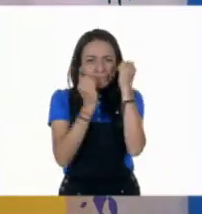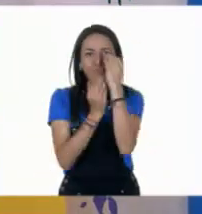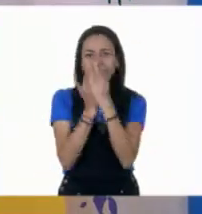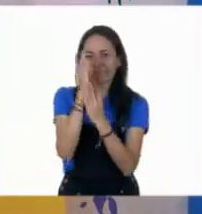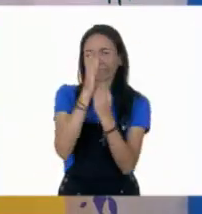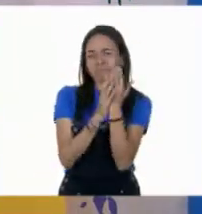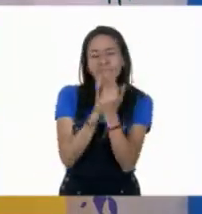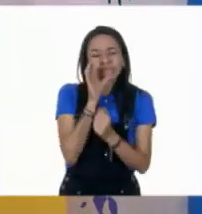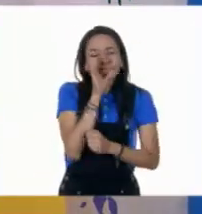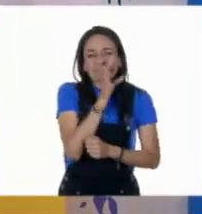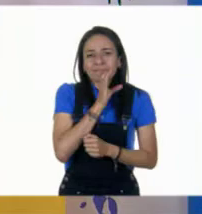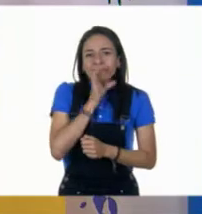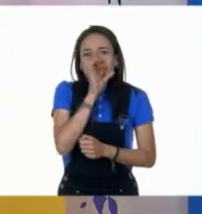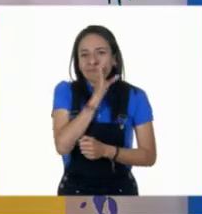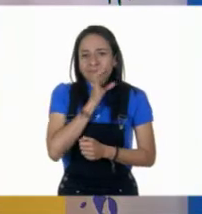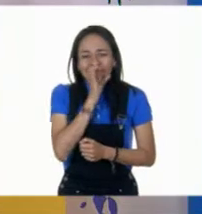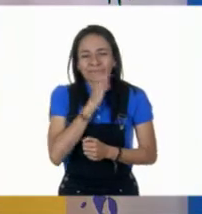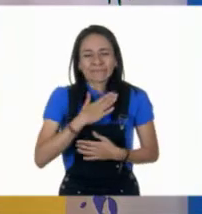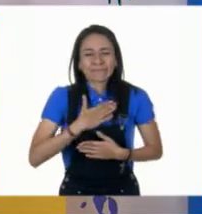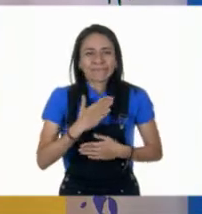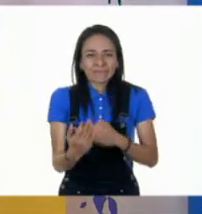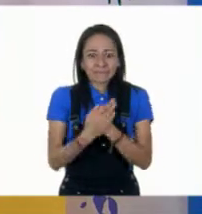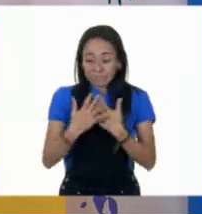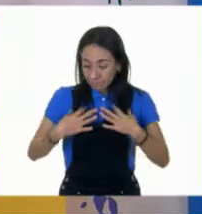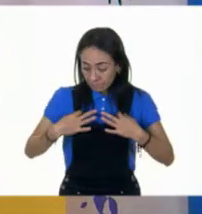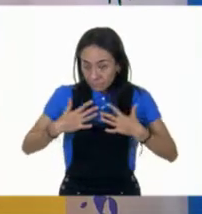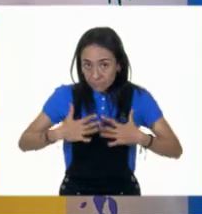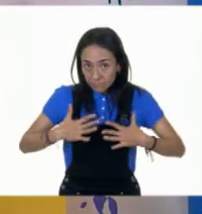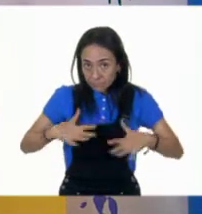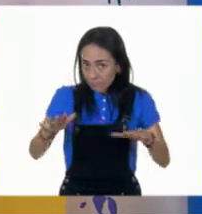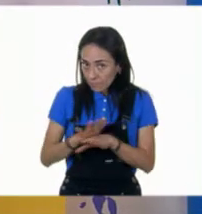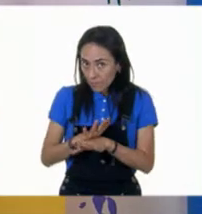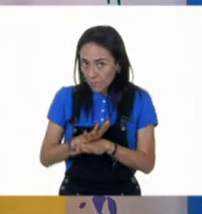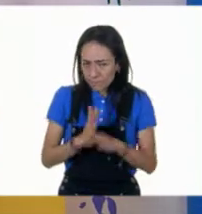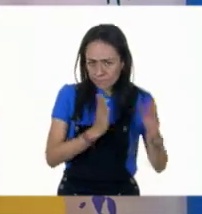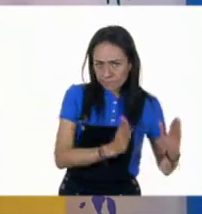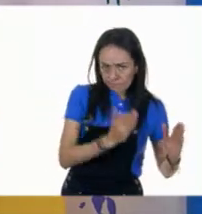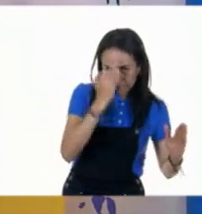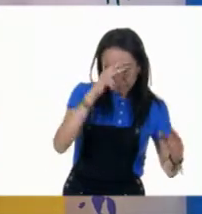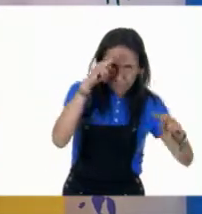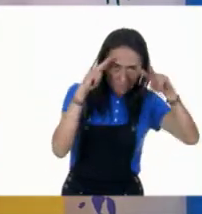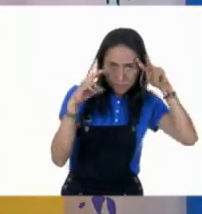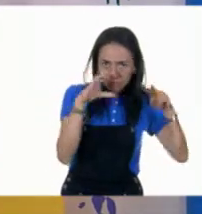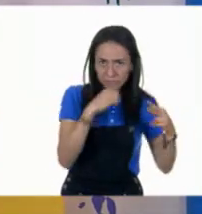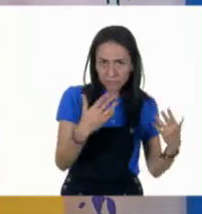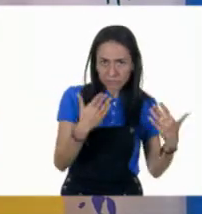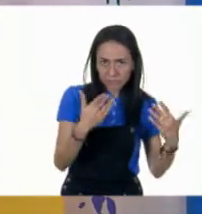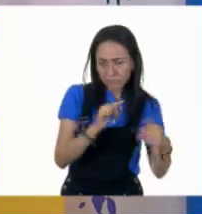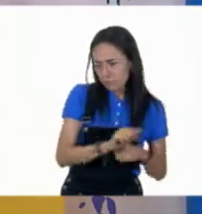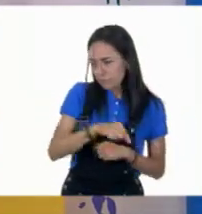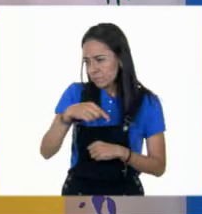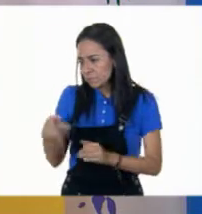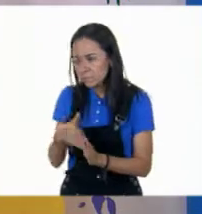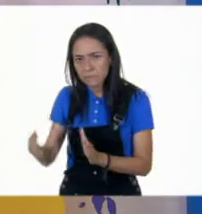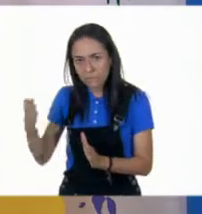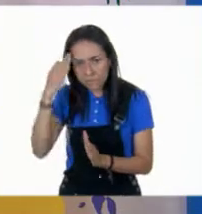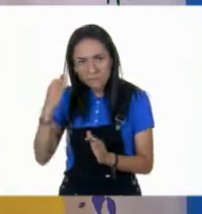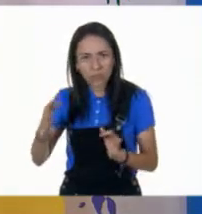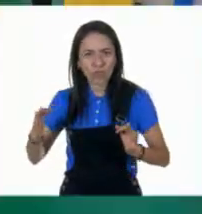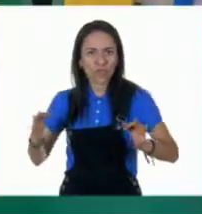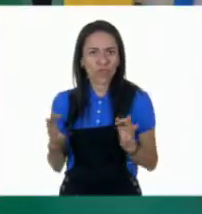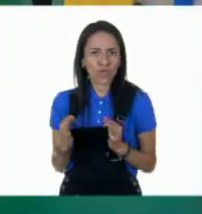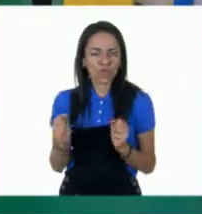ropa cambia. Exactamente. Que no es la misma que usamos, por ejemplo, en verano. No, muy diferente. Que en invierno o